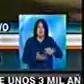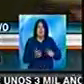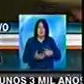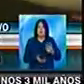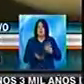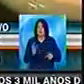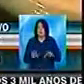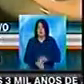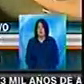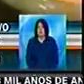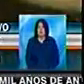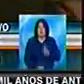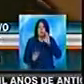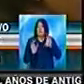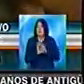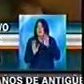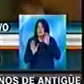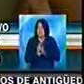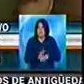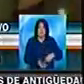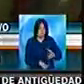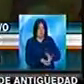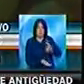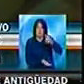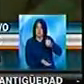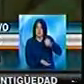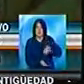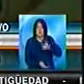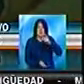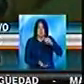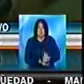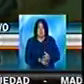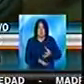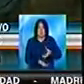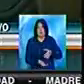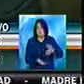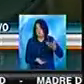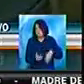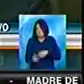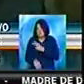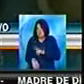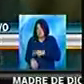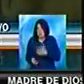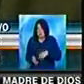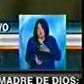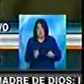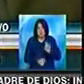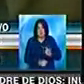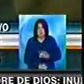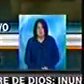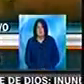ahorrar. ¿Cuál sería? Por ejemplo, estoy poniendo esta botella de agua, que es una botella de agua común que usamos a